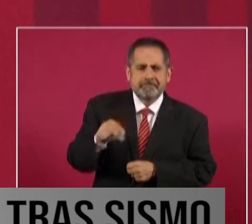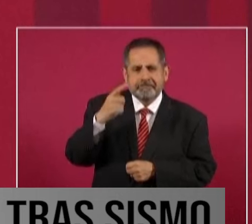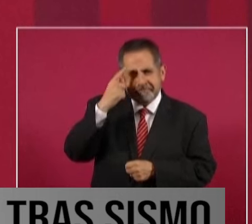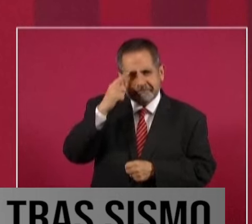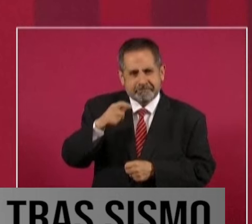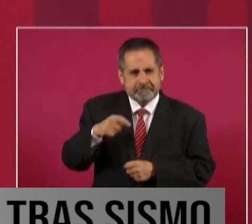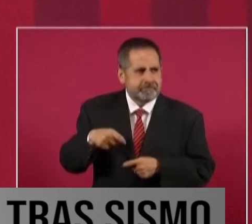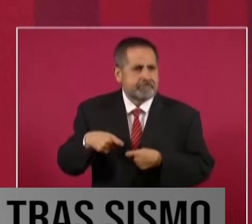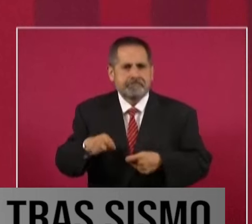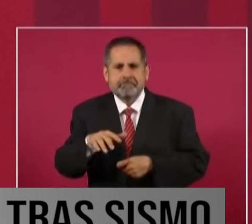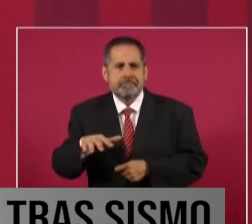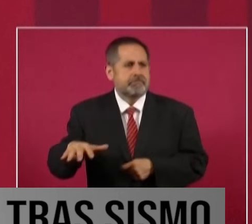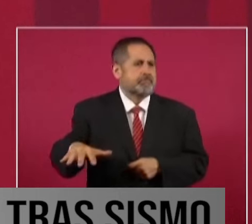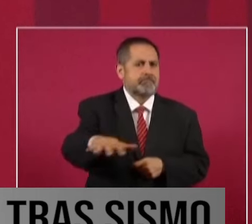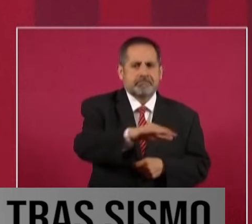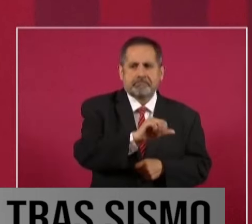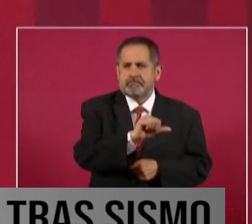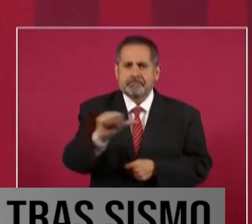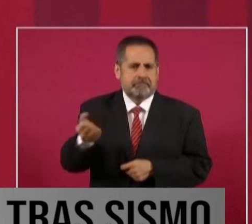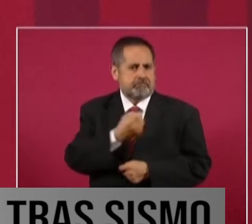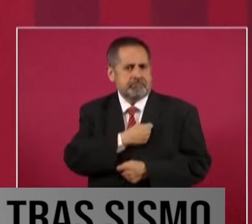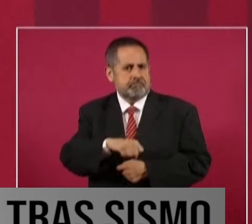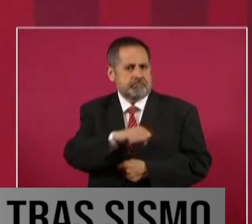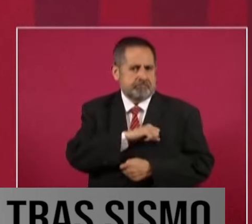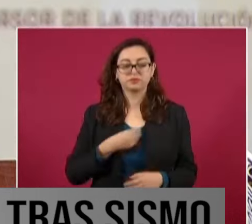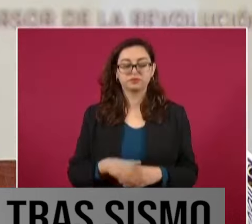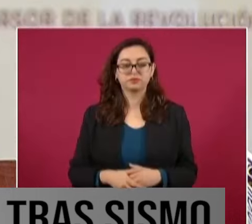del martes, la más fuerte de 5,8 de magnitud.